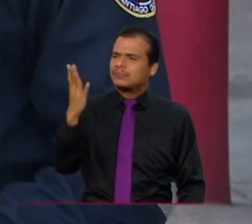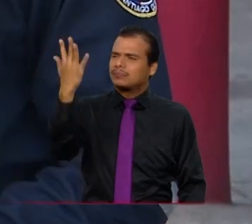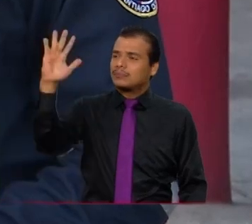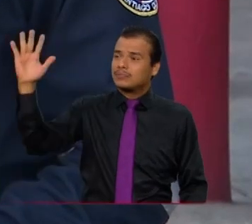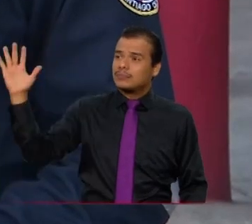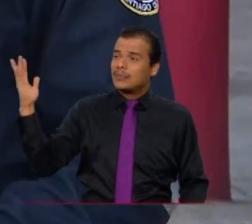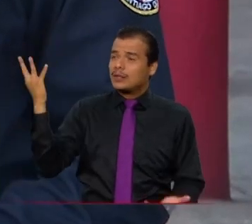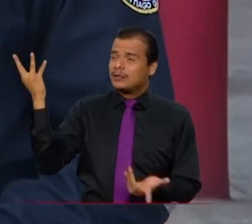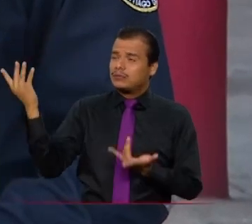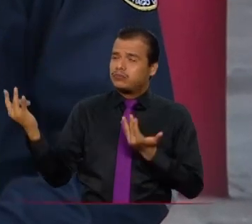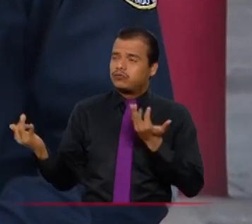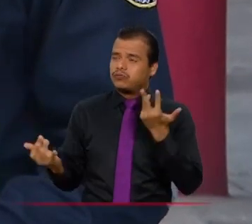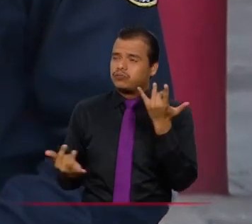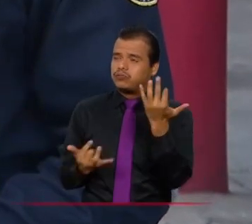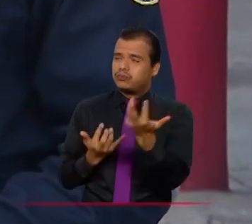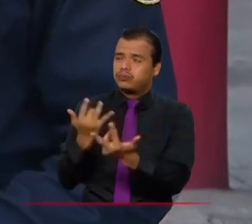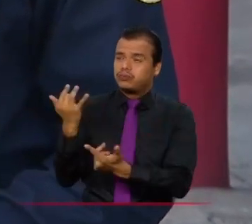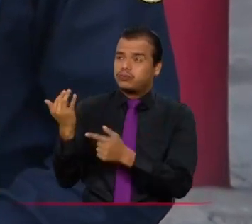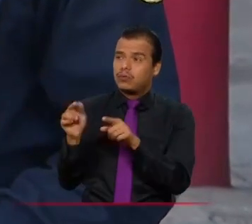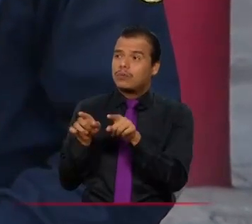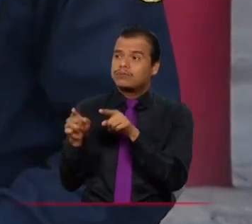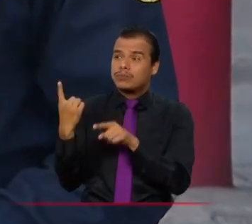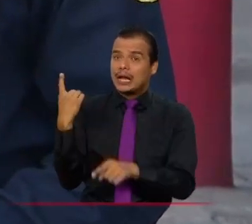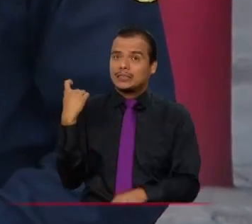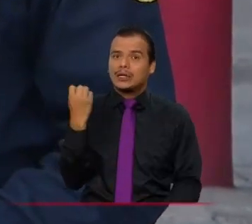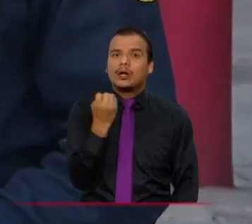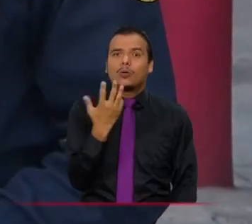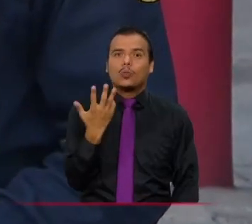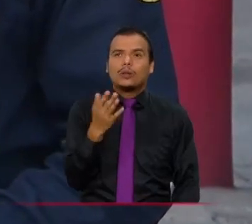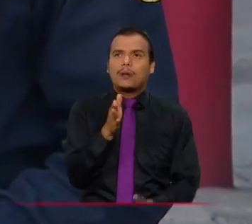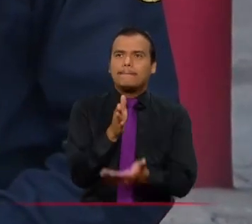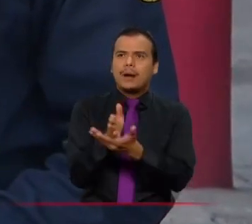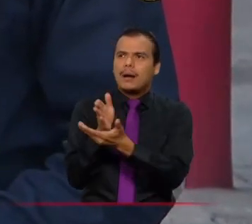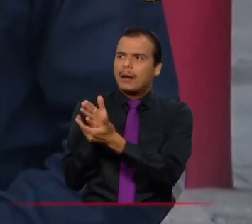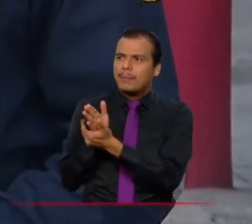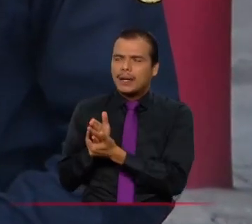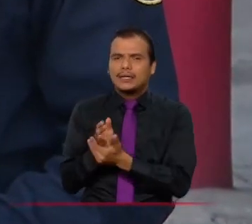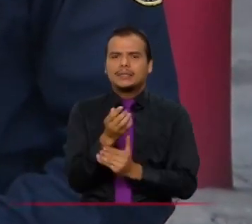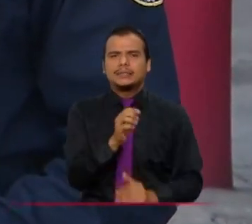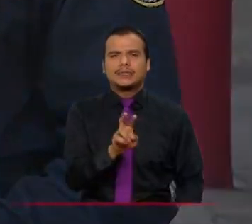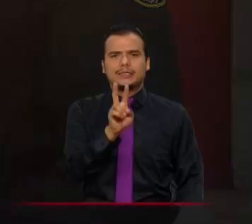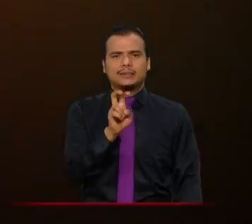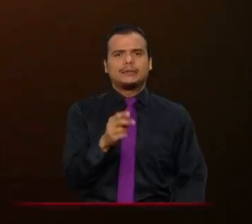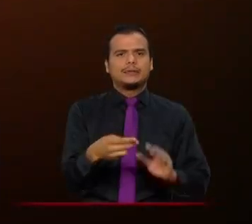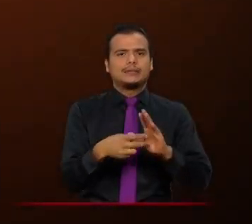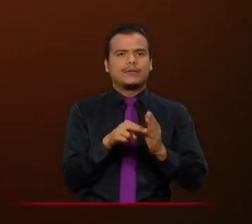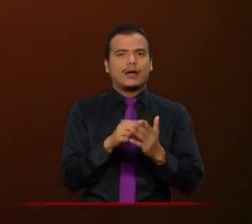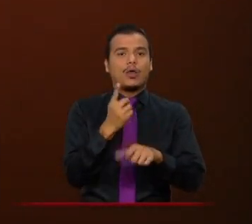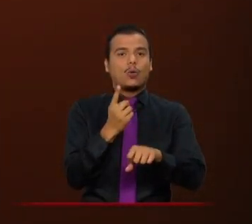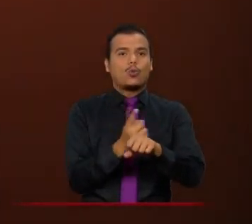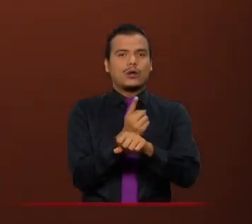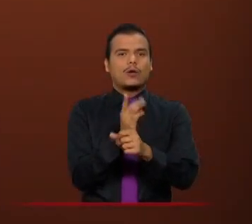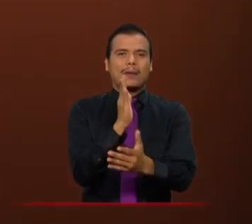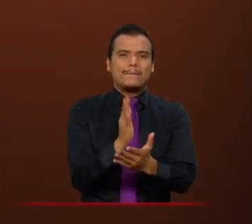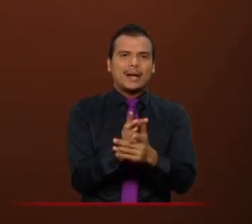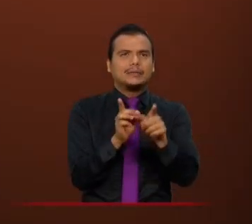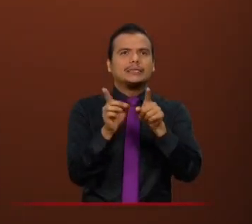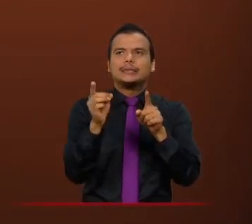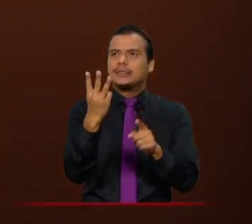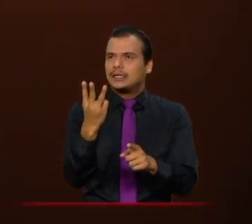17 emergencias Fueron atendidas por ustedes el día de ayer se tiene un promedio son tres por cada hora en